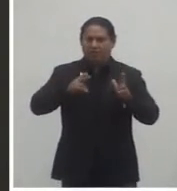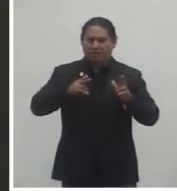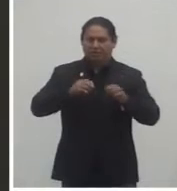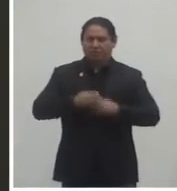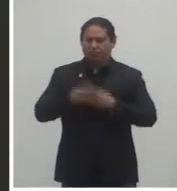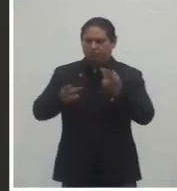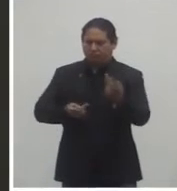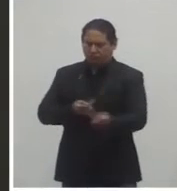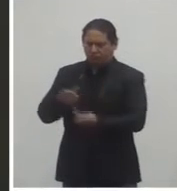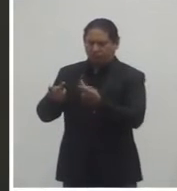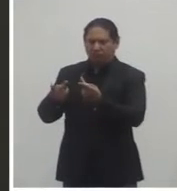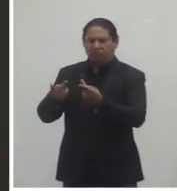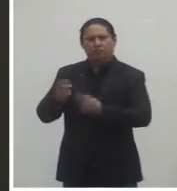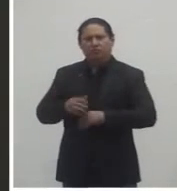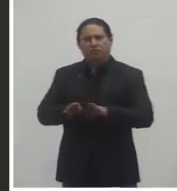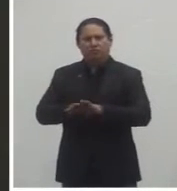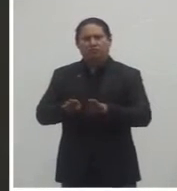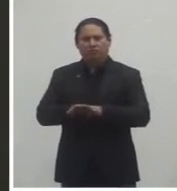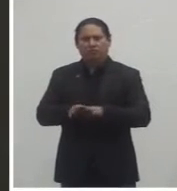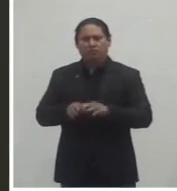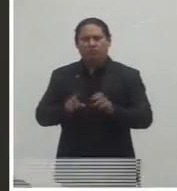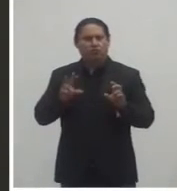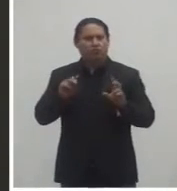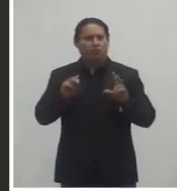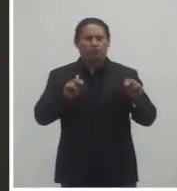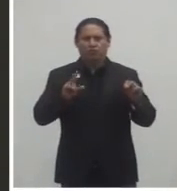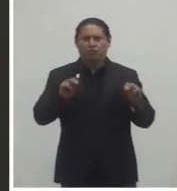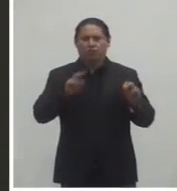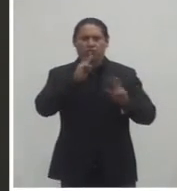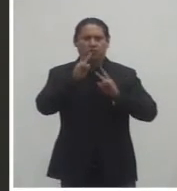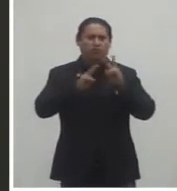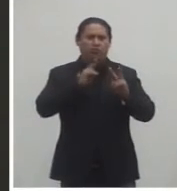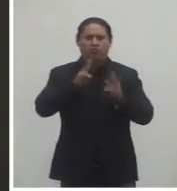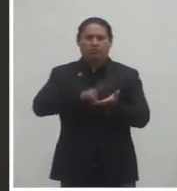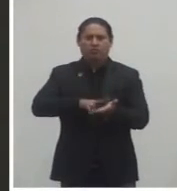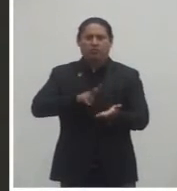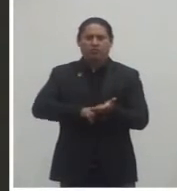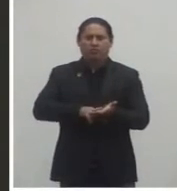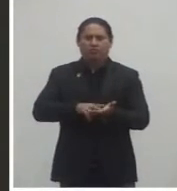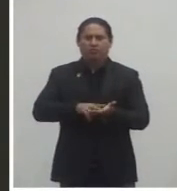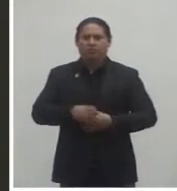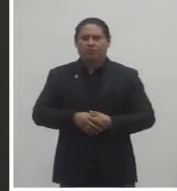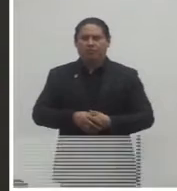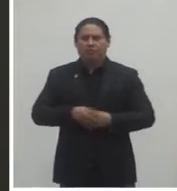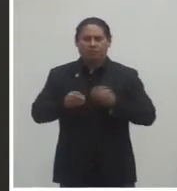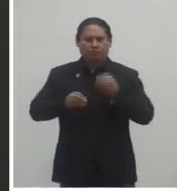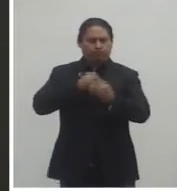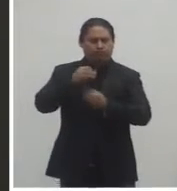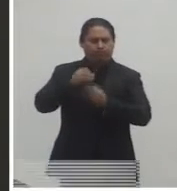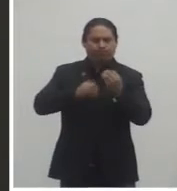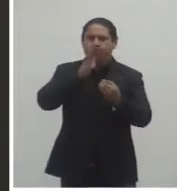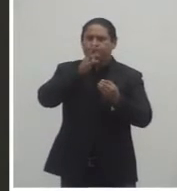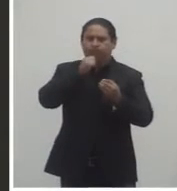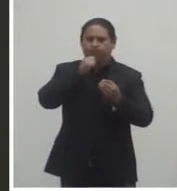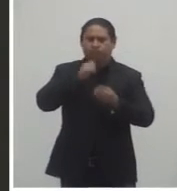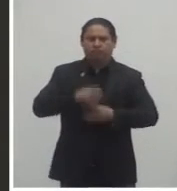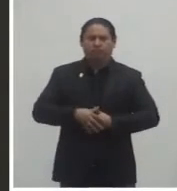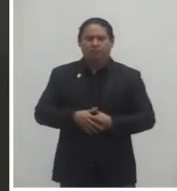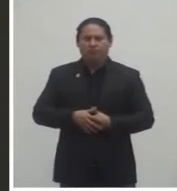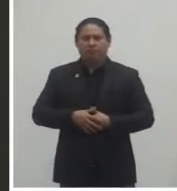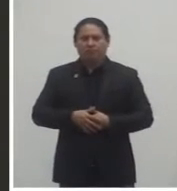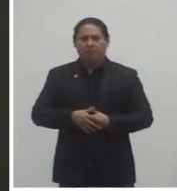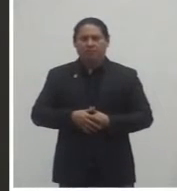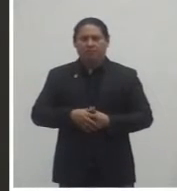incuestionable, y no hay voces de valor que nos lo discutan. Lo que es